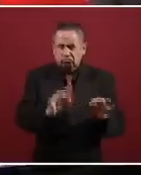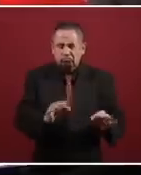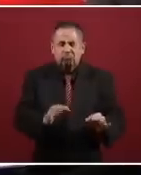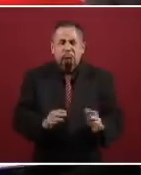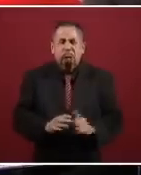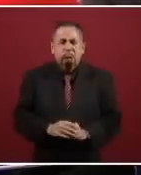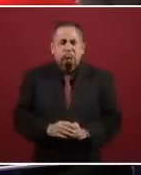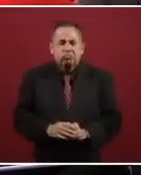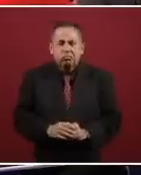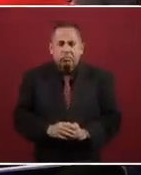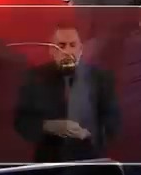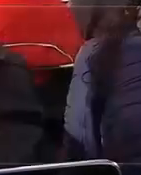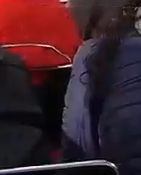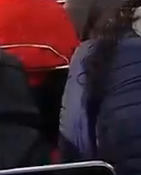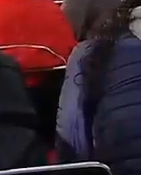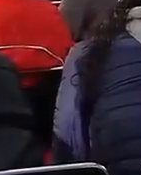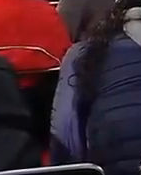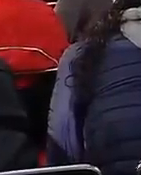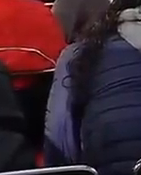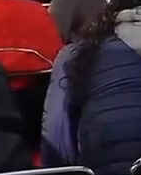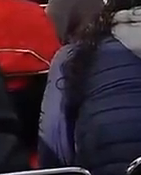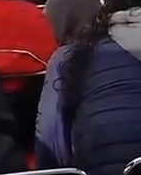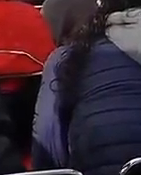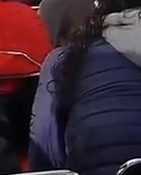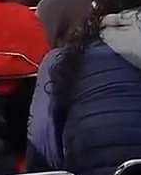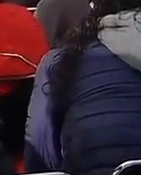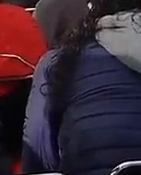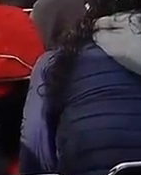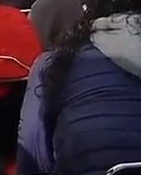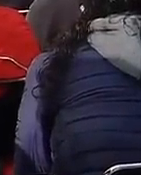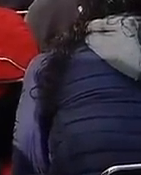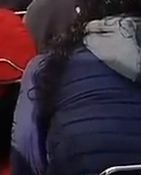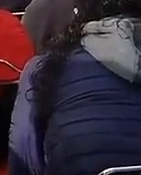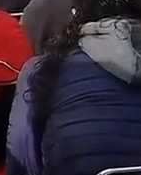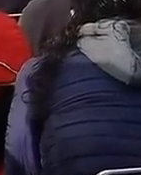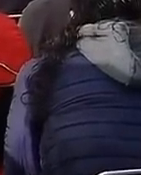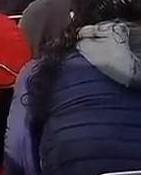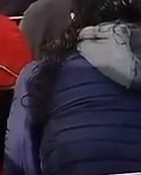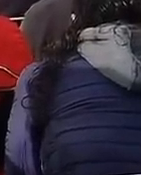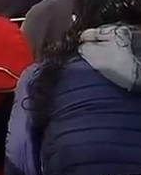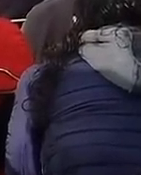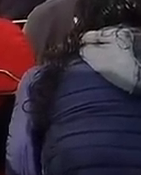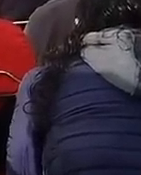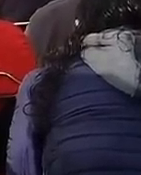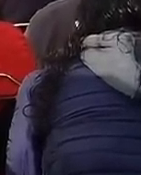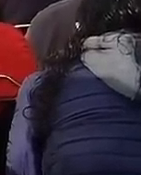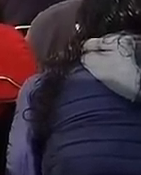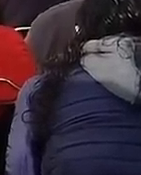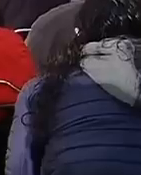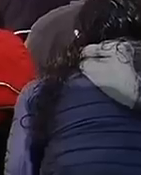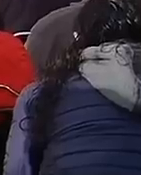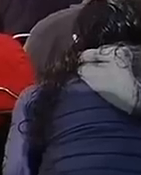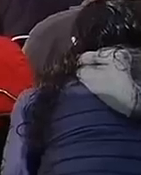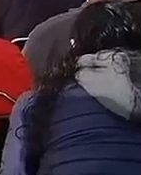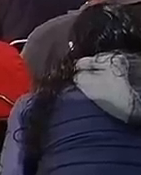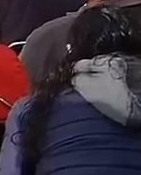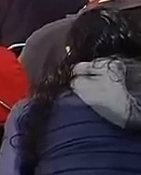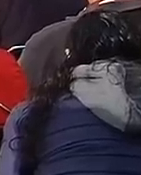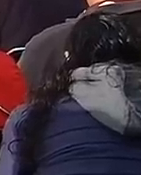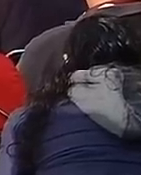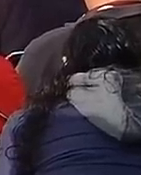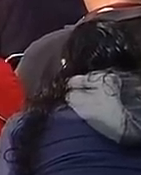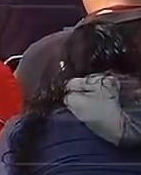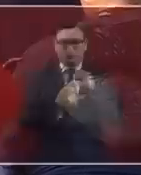de denuncia o el solicitar el arbitraje internacional. Es